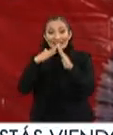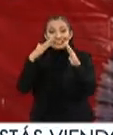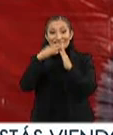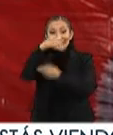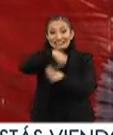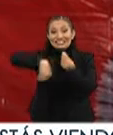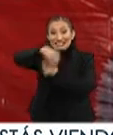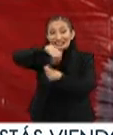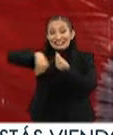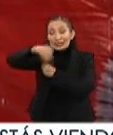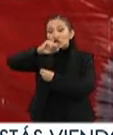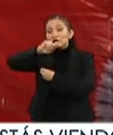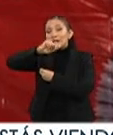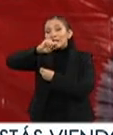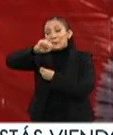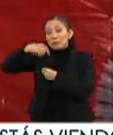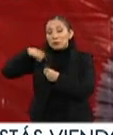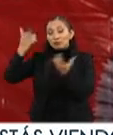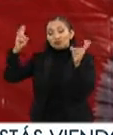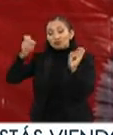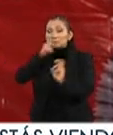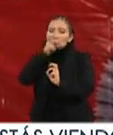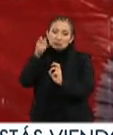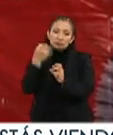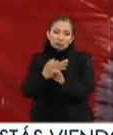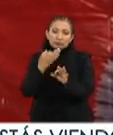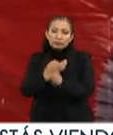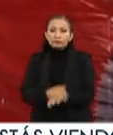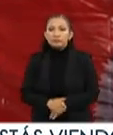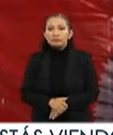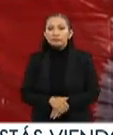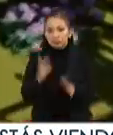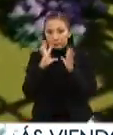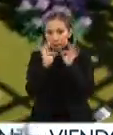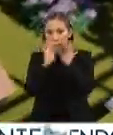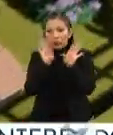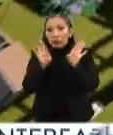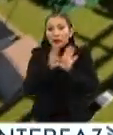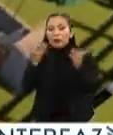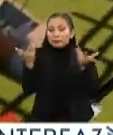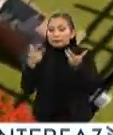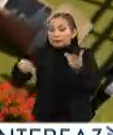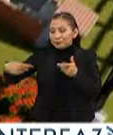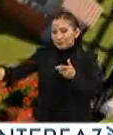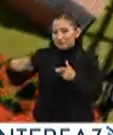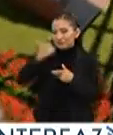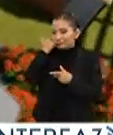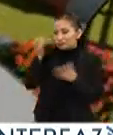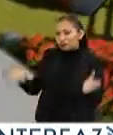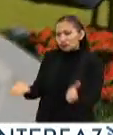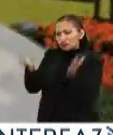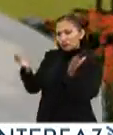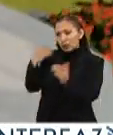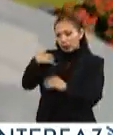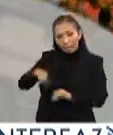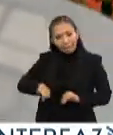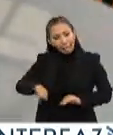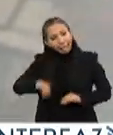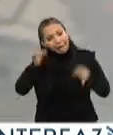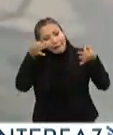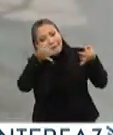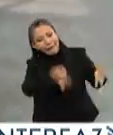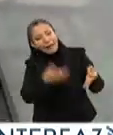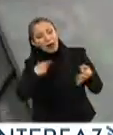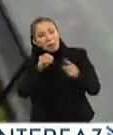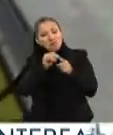sustentable, dada que es la terminología que se está utilizando actualmente. Relató cómo logró generar en sus alumnos un notable interés por temas